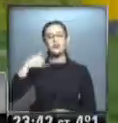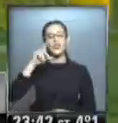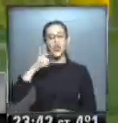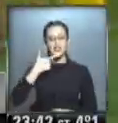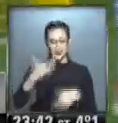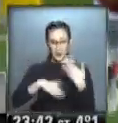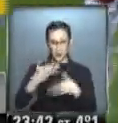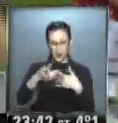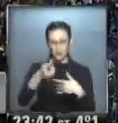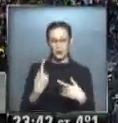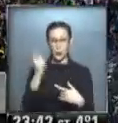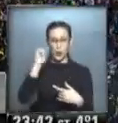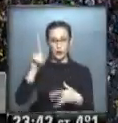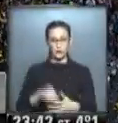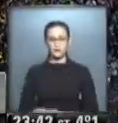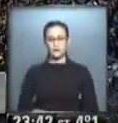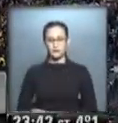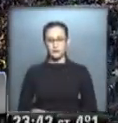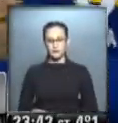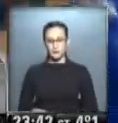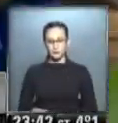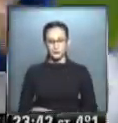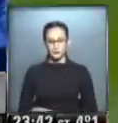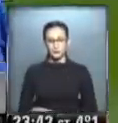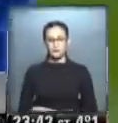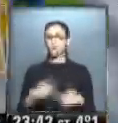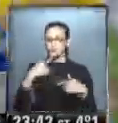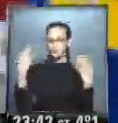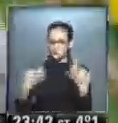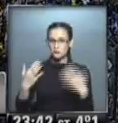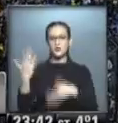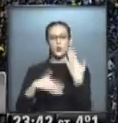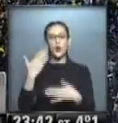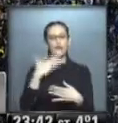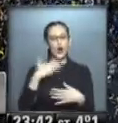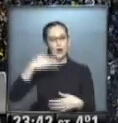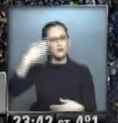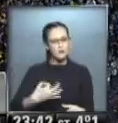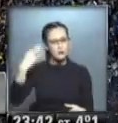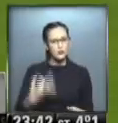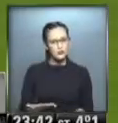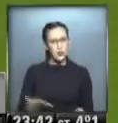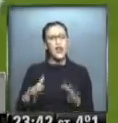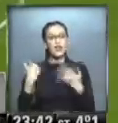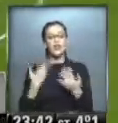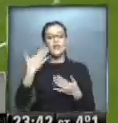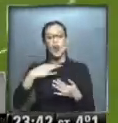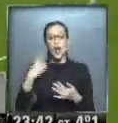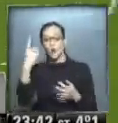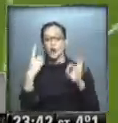allí para capitalizar en gol una muy buena jugada de Boca. Y de esta manera, el xeneize se ponía 1-0